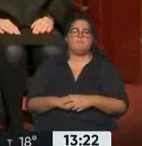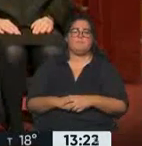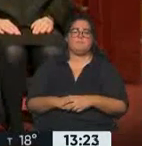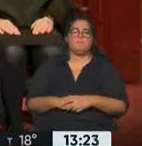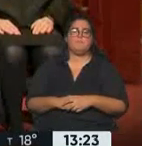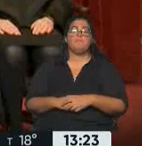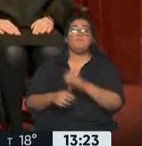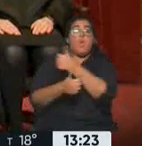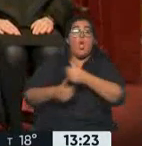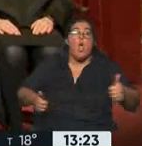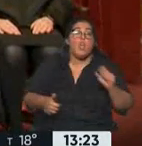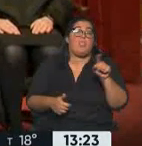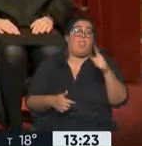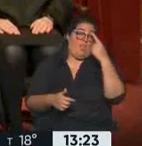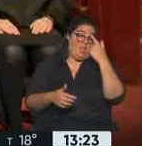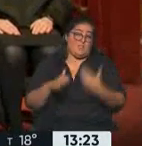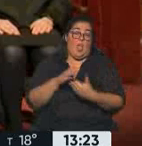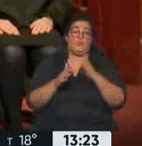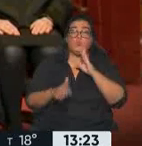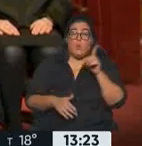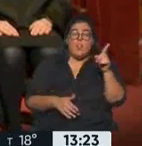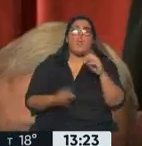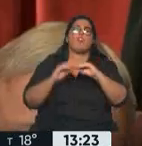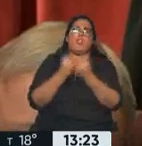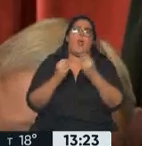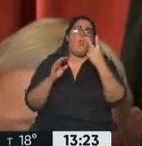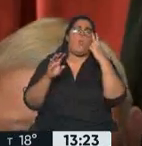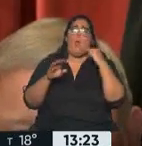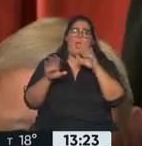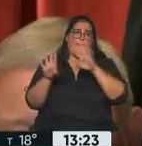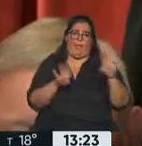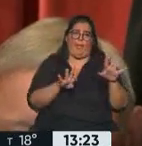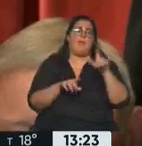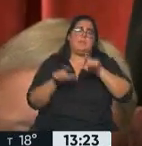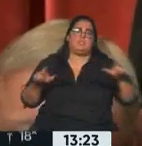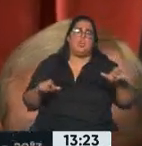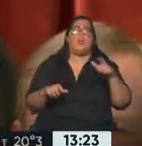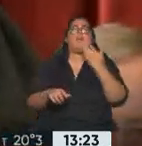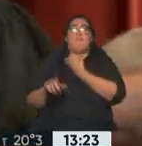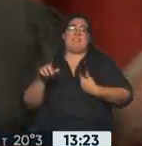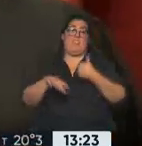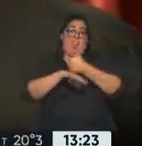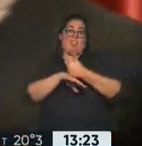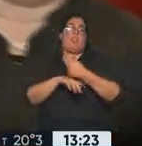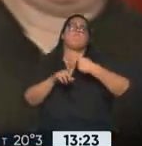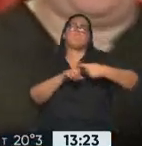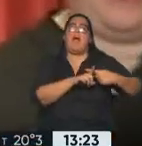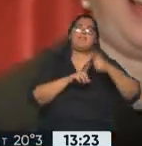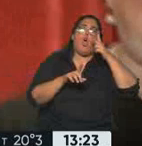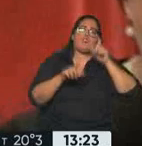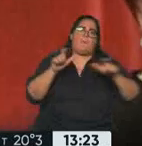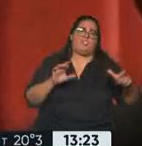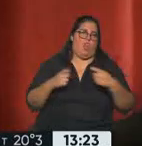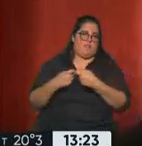La Corte estadounidense está compuesta por 9 magistrados, el presidente y 8 jueces asociados, que son nombrados por el jefe de Estado